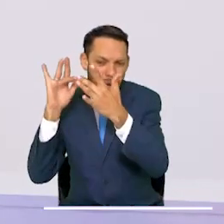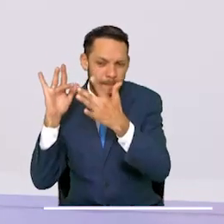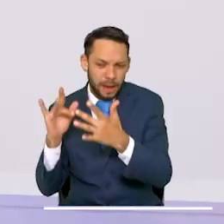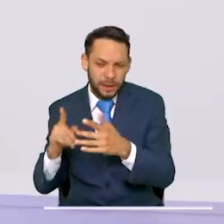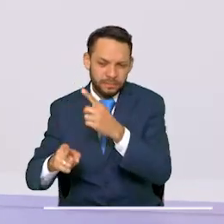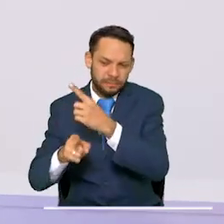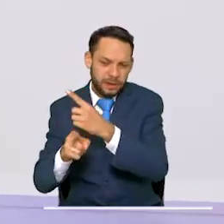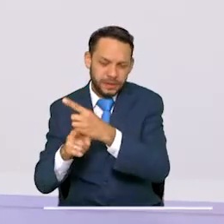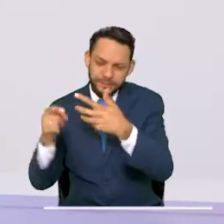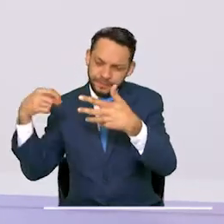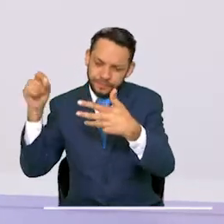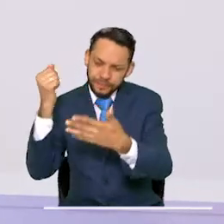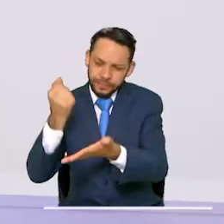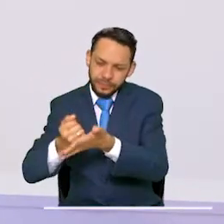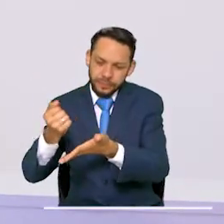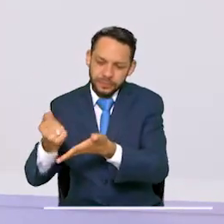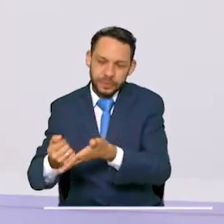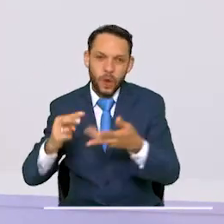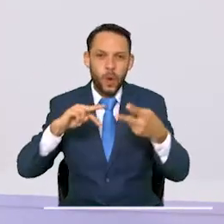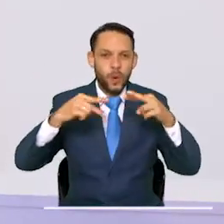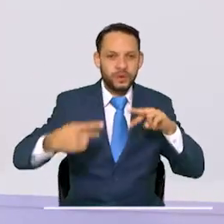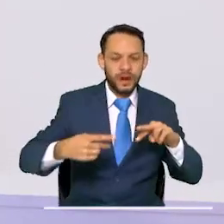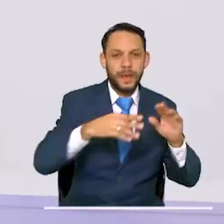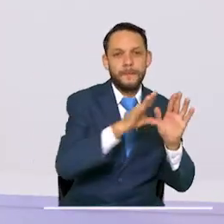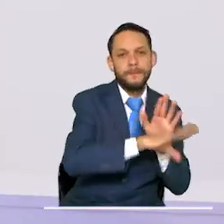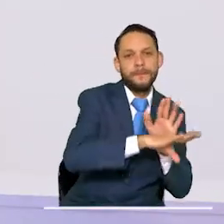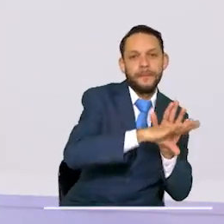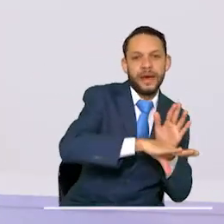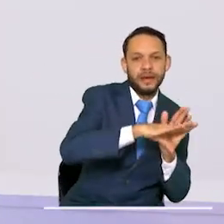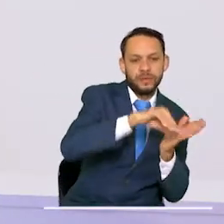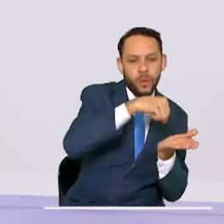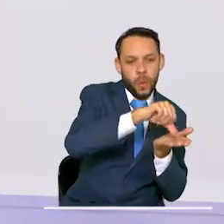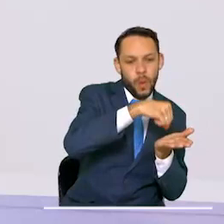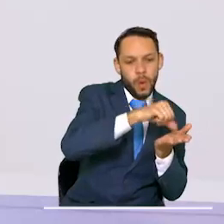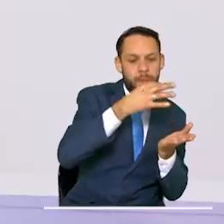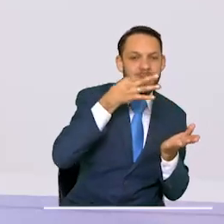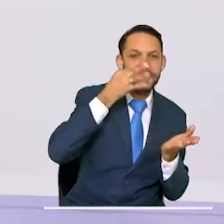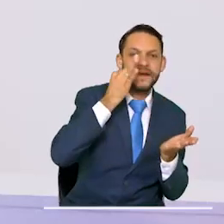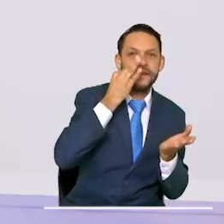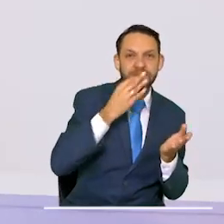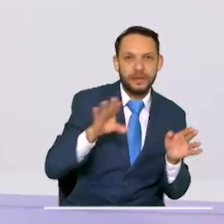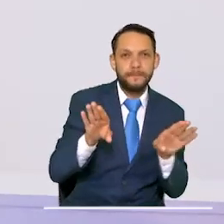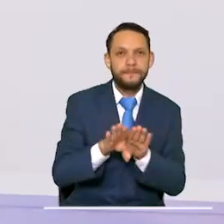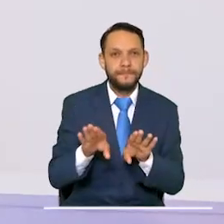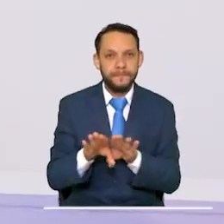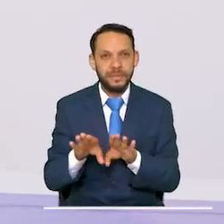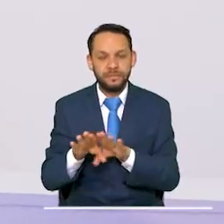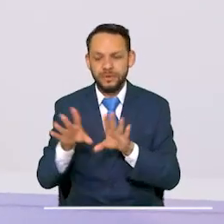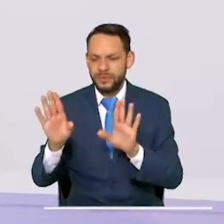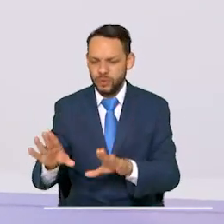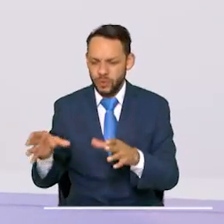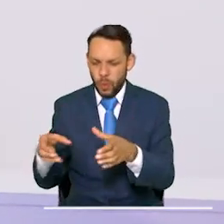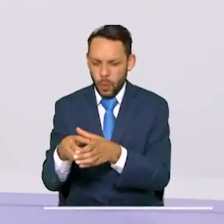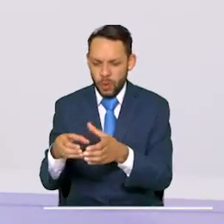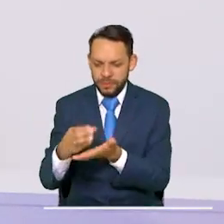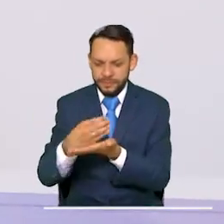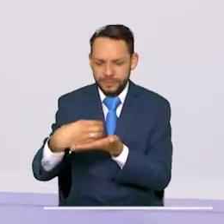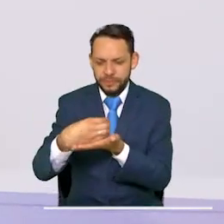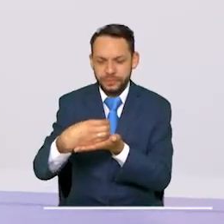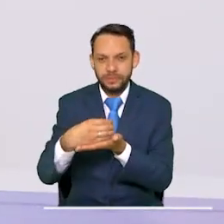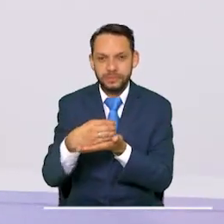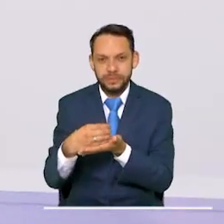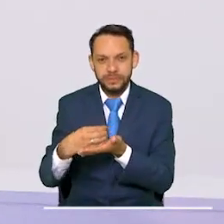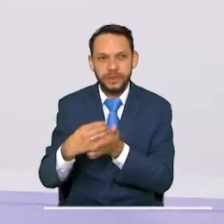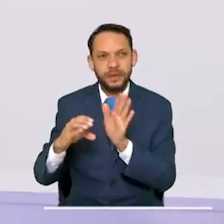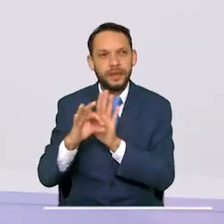se lleva al consumo es de excelente calidad. Eso se compara también exactamente igual con un